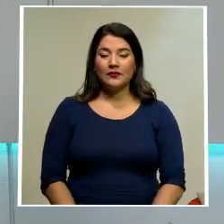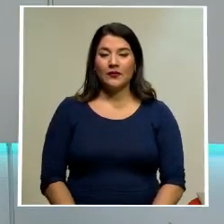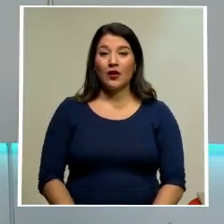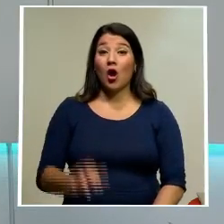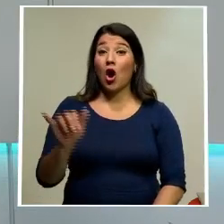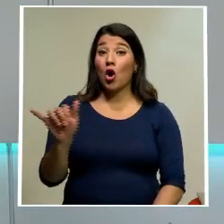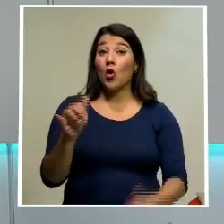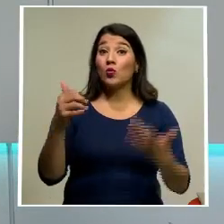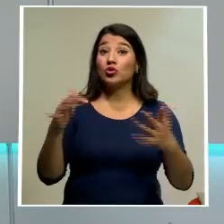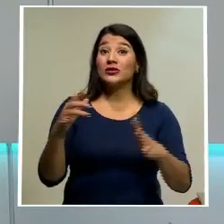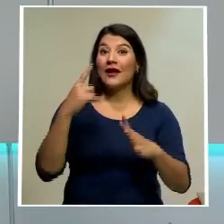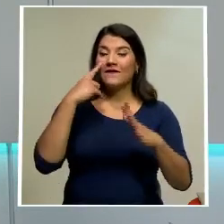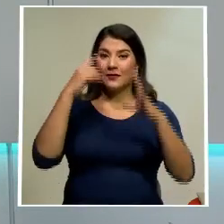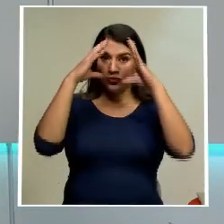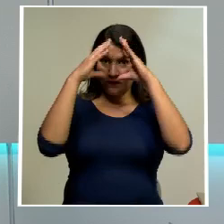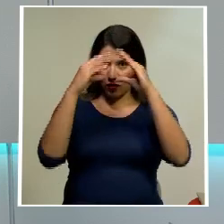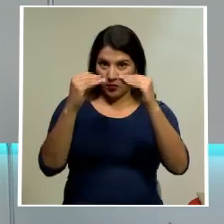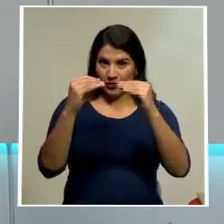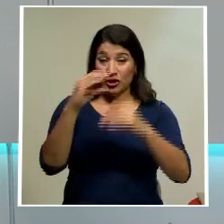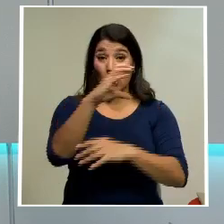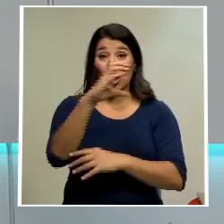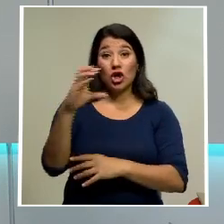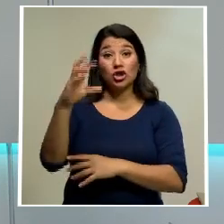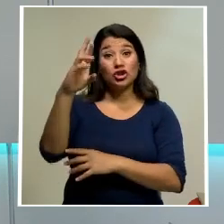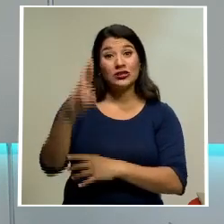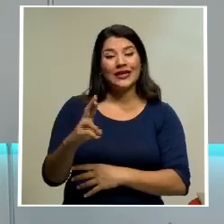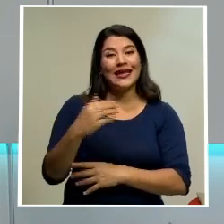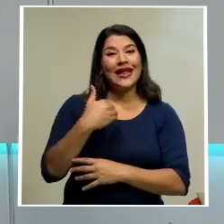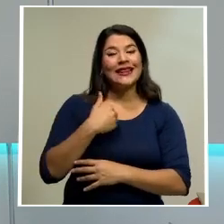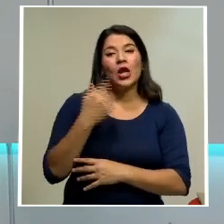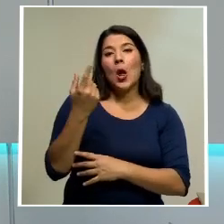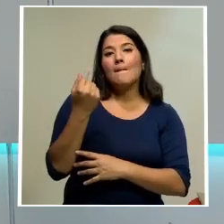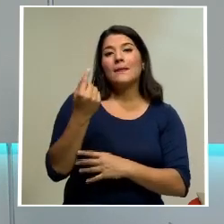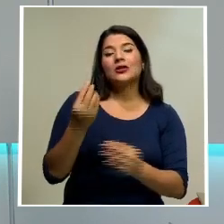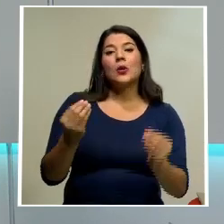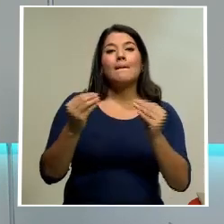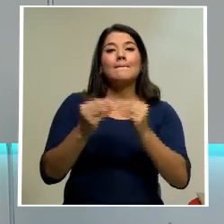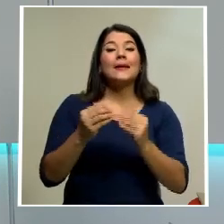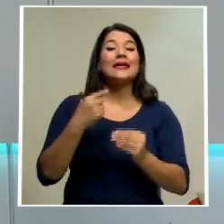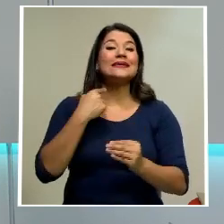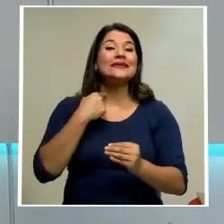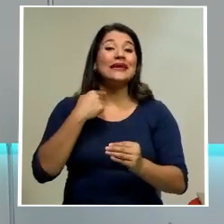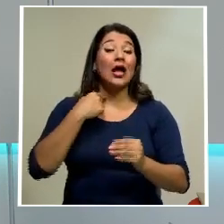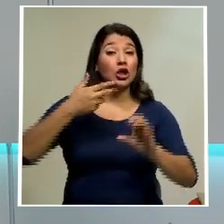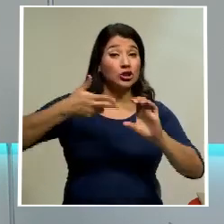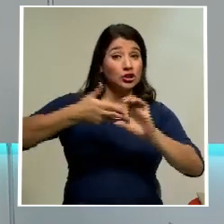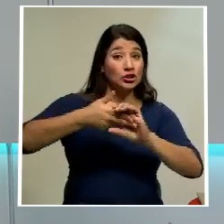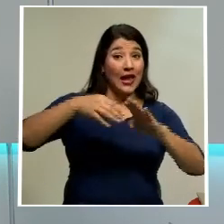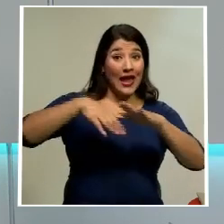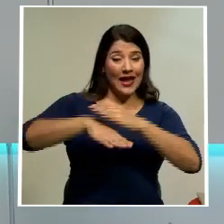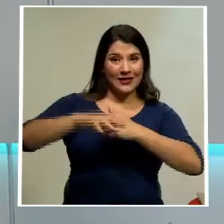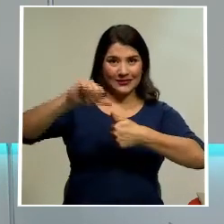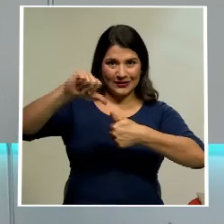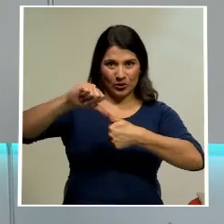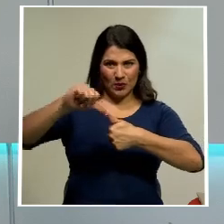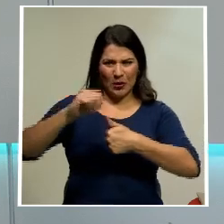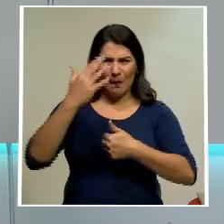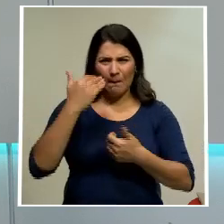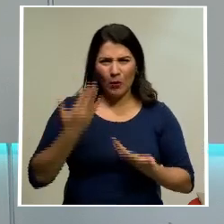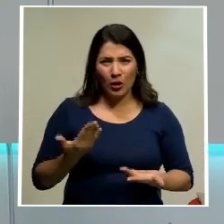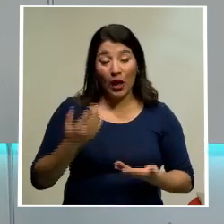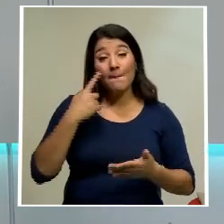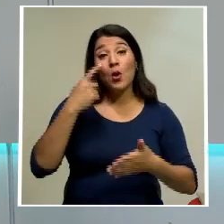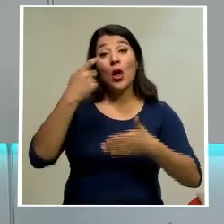Como lo vimos en la nota anterior, Costa Rica tiene los precios más caros del combustible a nivel de Centroamérica. Esto se debe en gran parte al